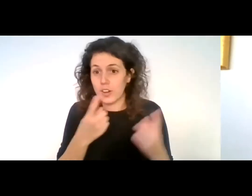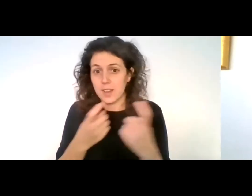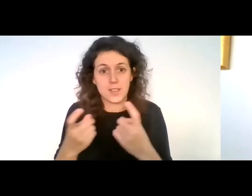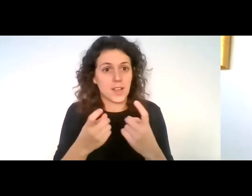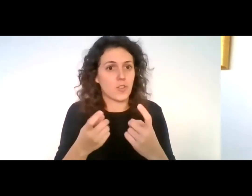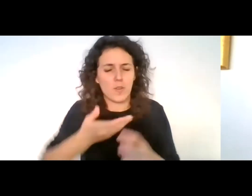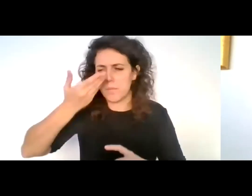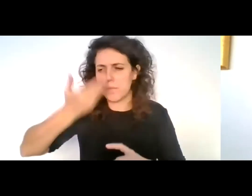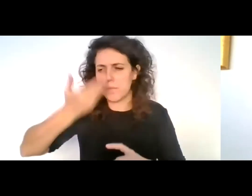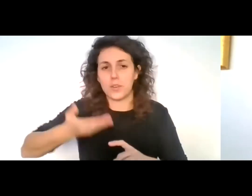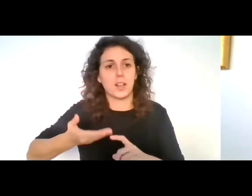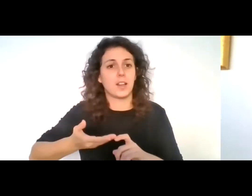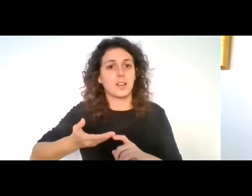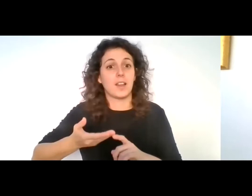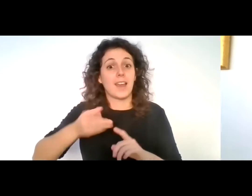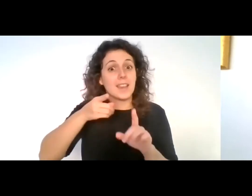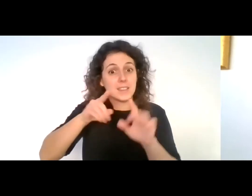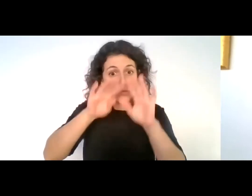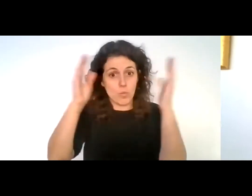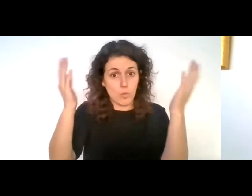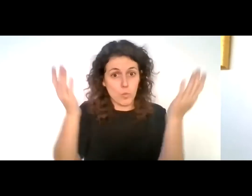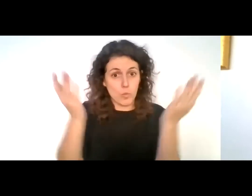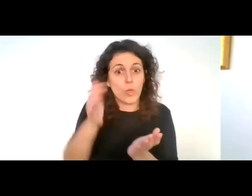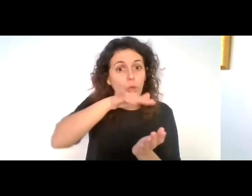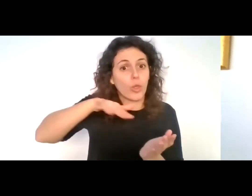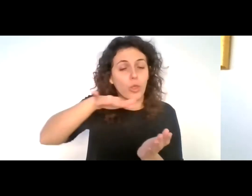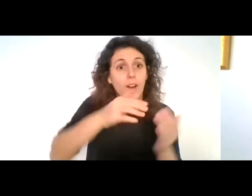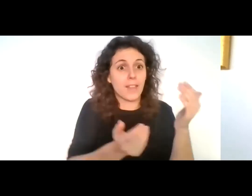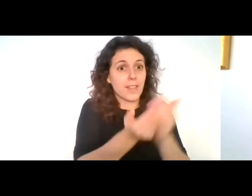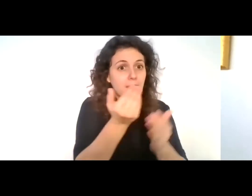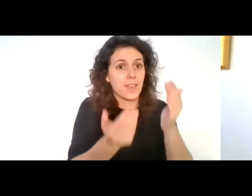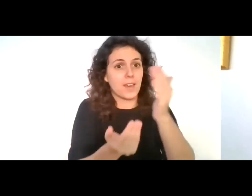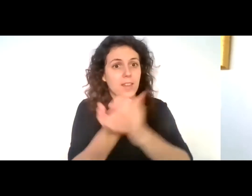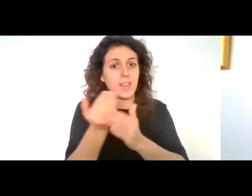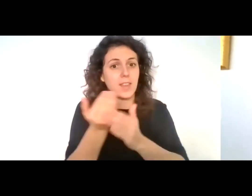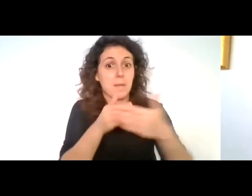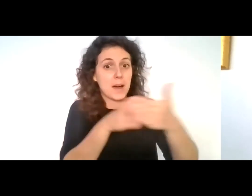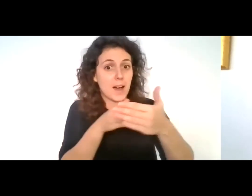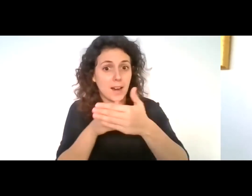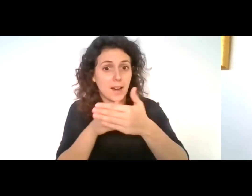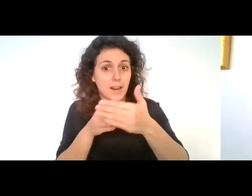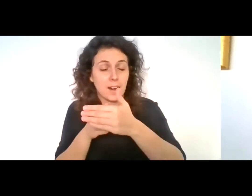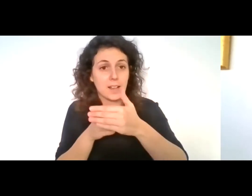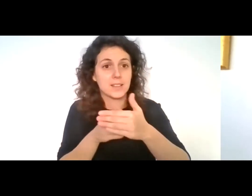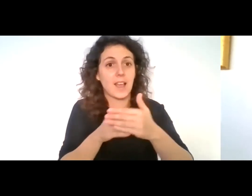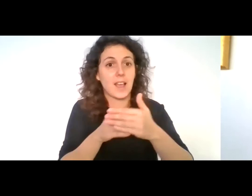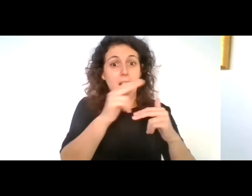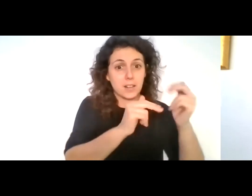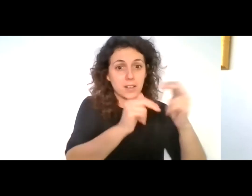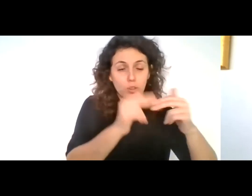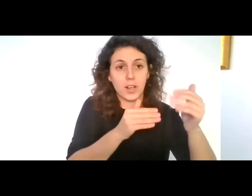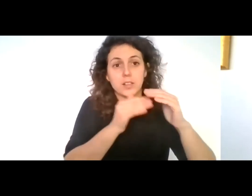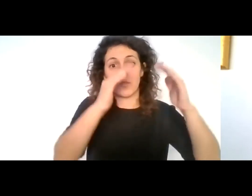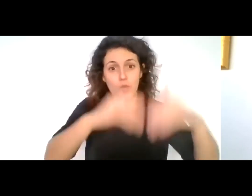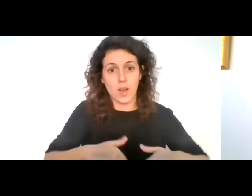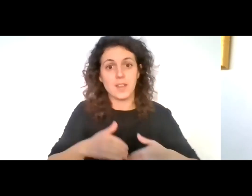como es hacer de este mundo un lugar en el que cada día haya menos barreras arquitectónicas y sobre todo